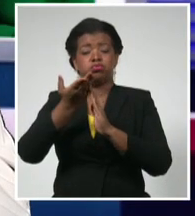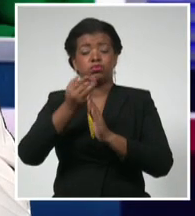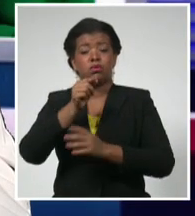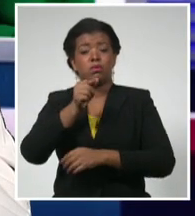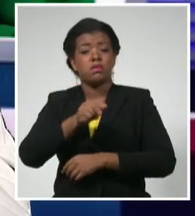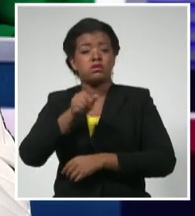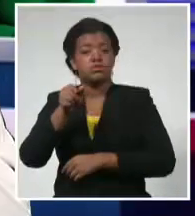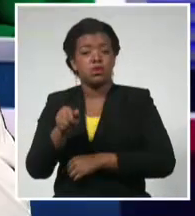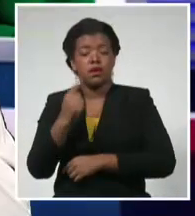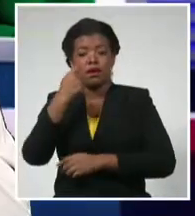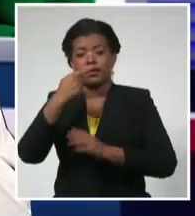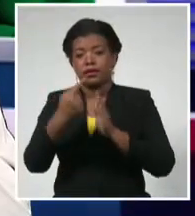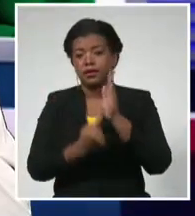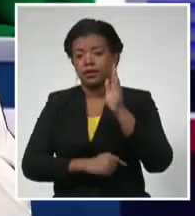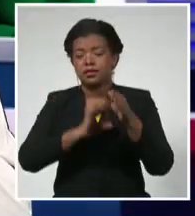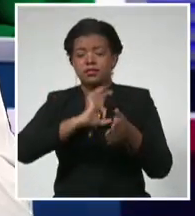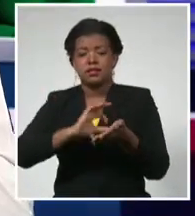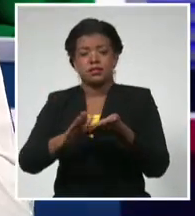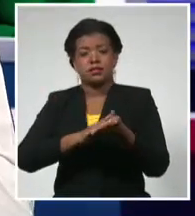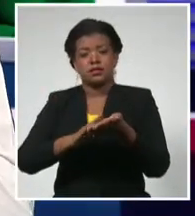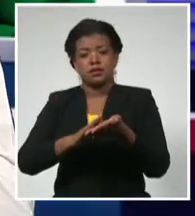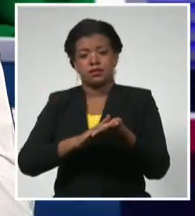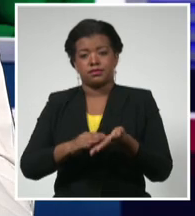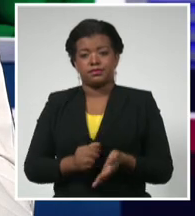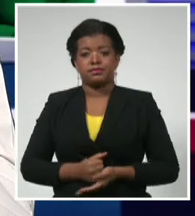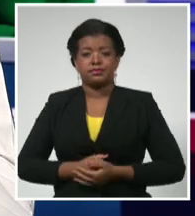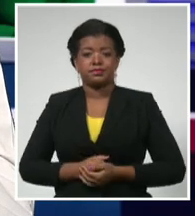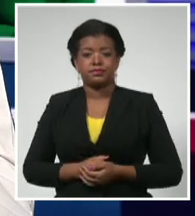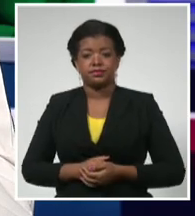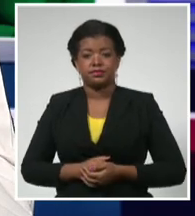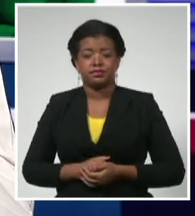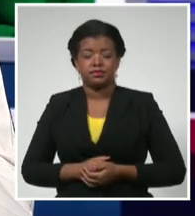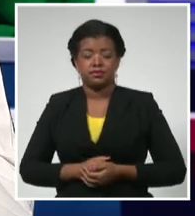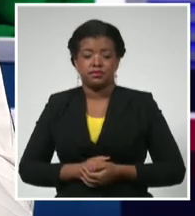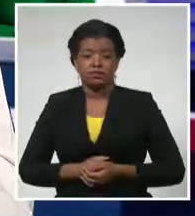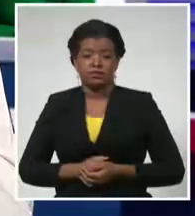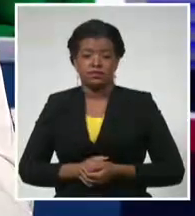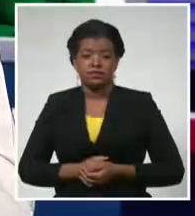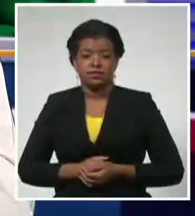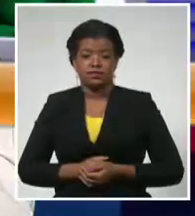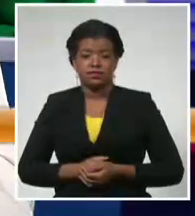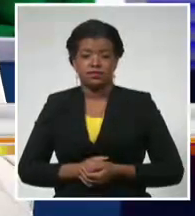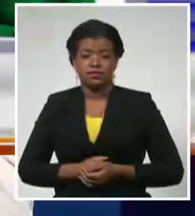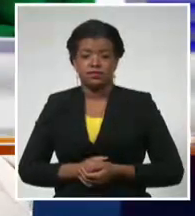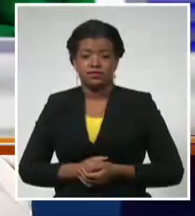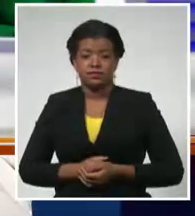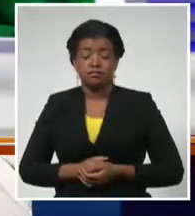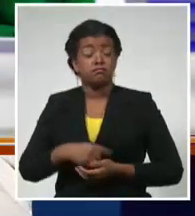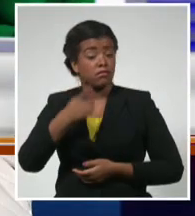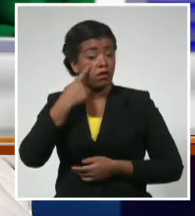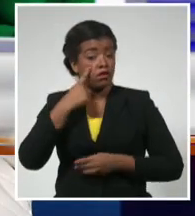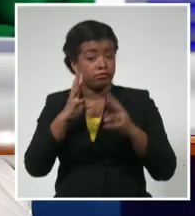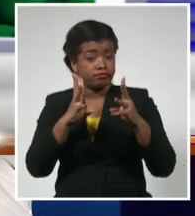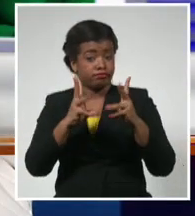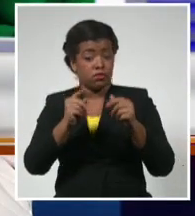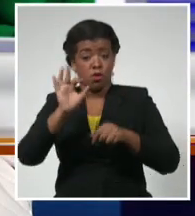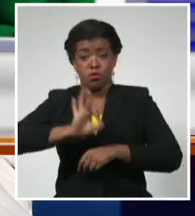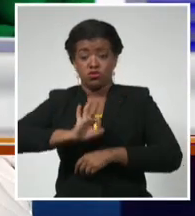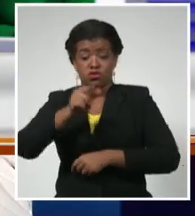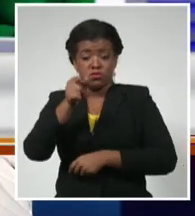el 87,3%. Fíjense cómo esta cifra, o sea, este porciento de casos